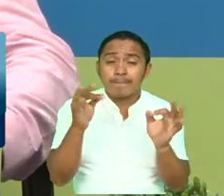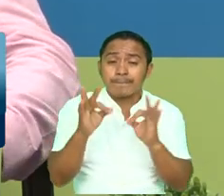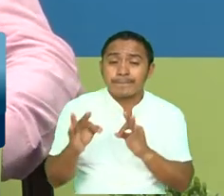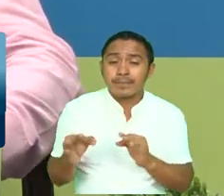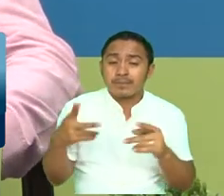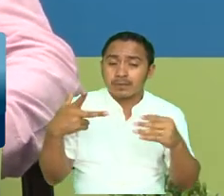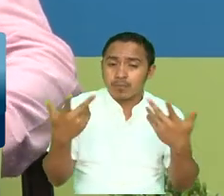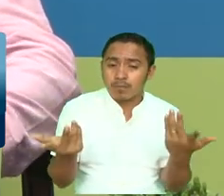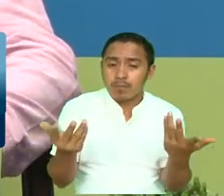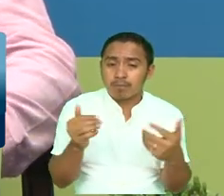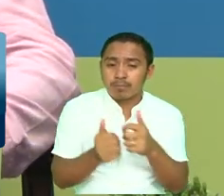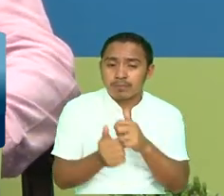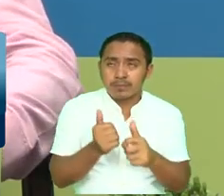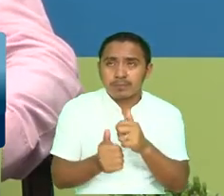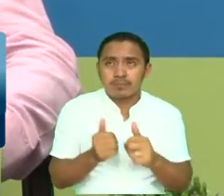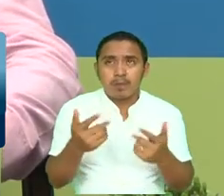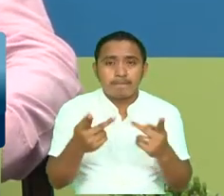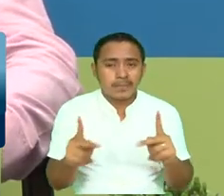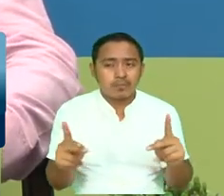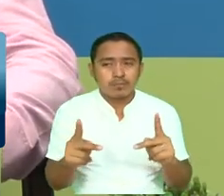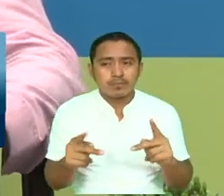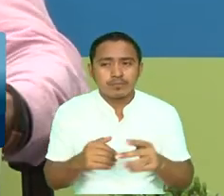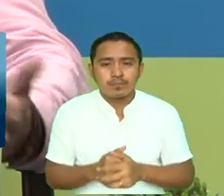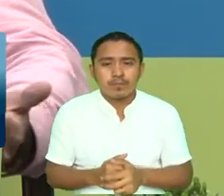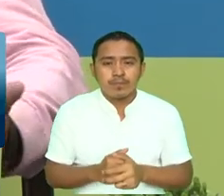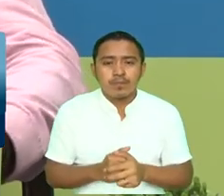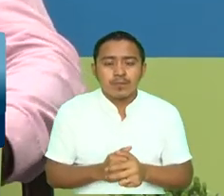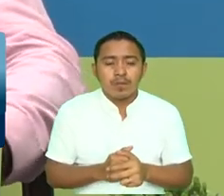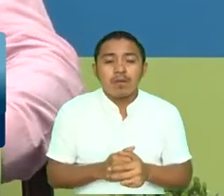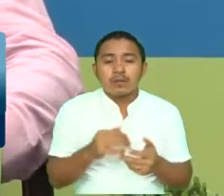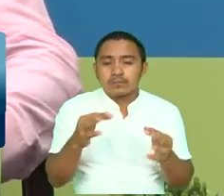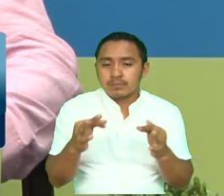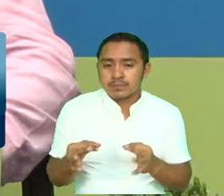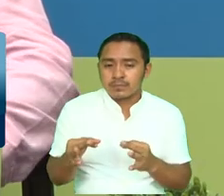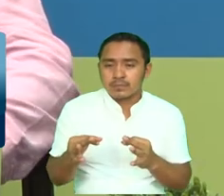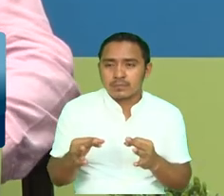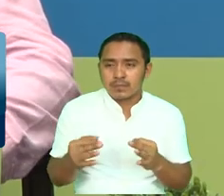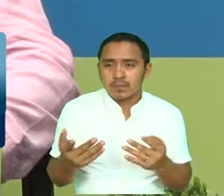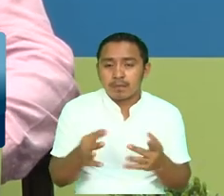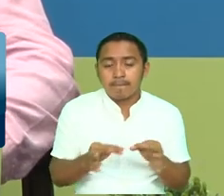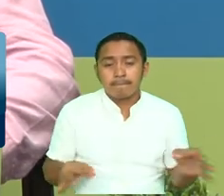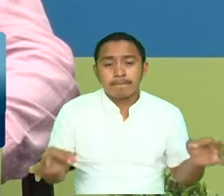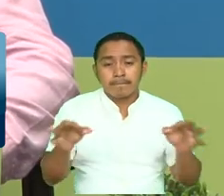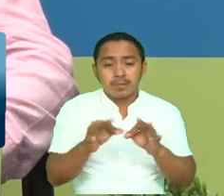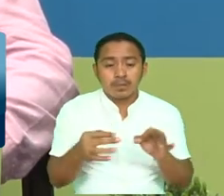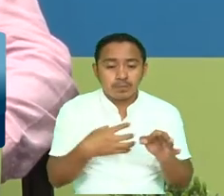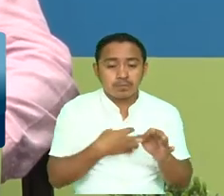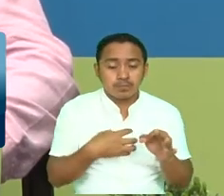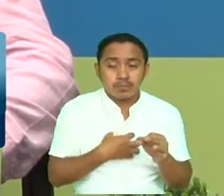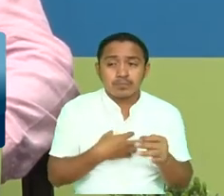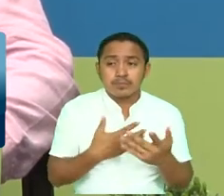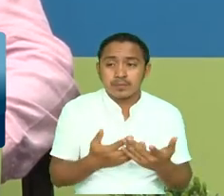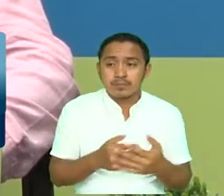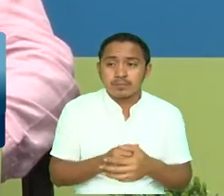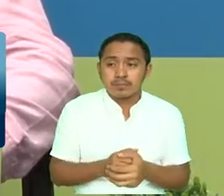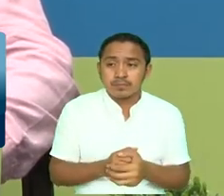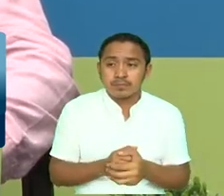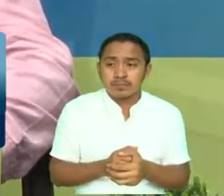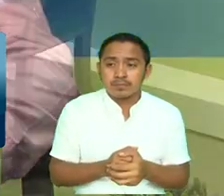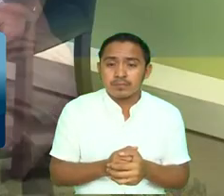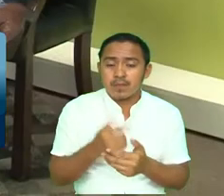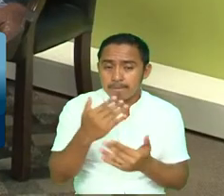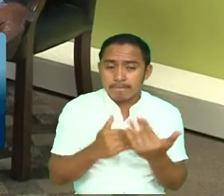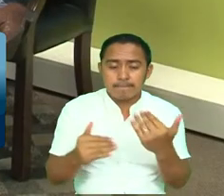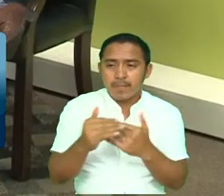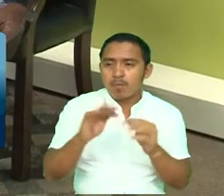masculino, ¿verdad? Pero, a pesar de esto, las que mayor buscan atención son las del sexo femenino. Porque ellas están